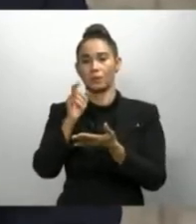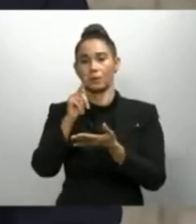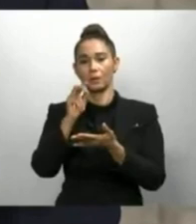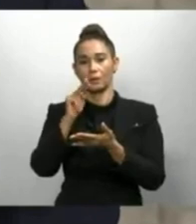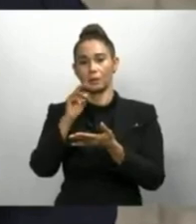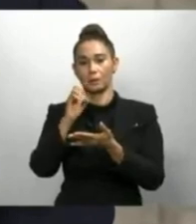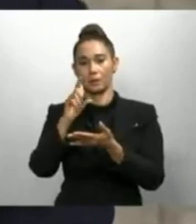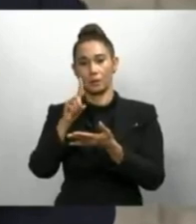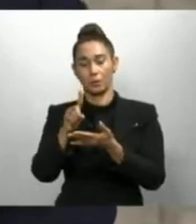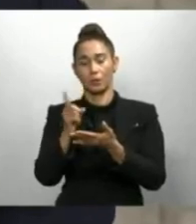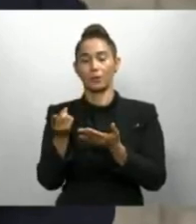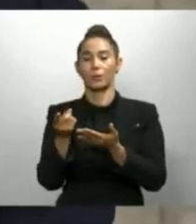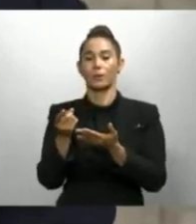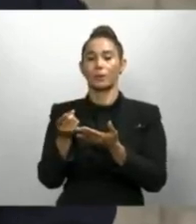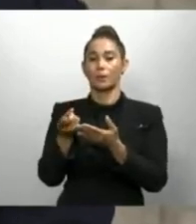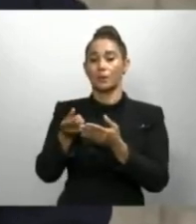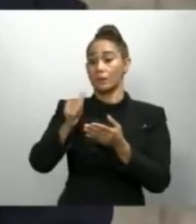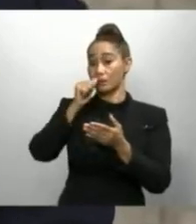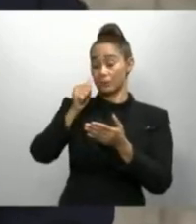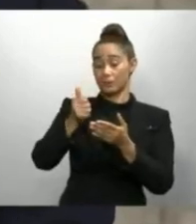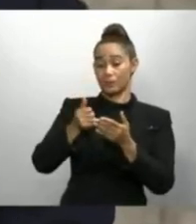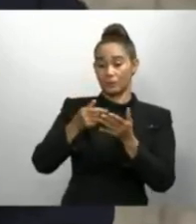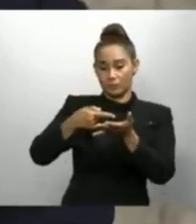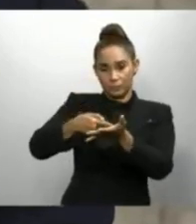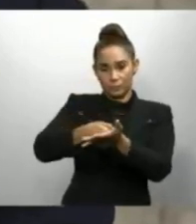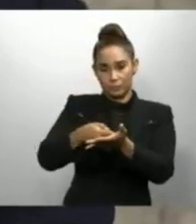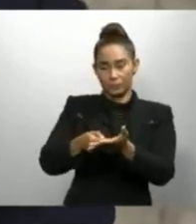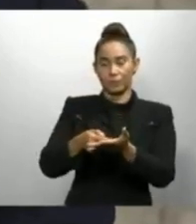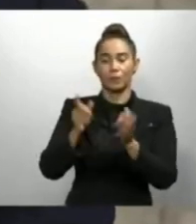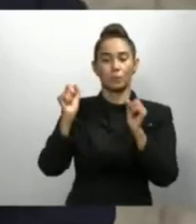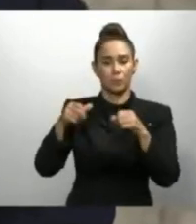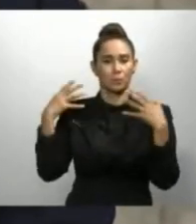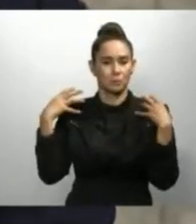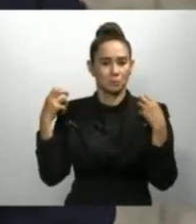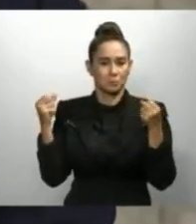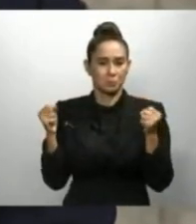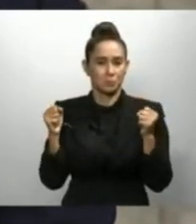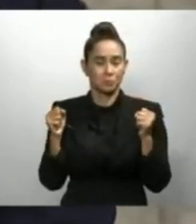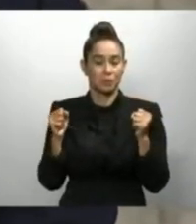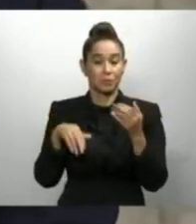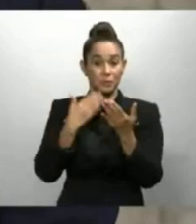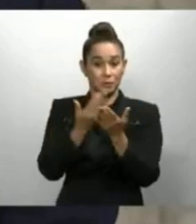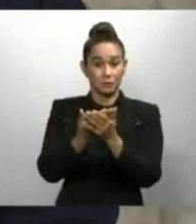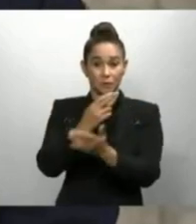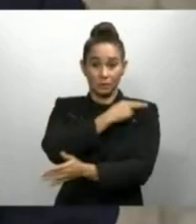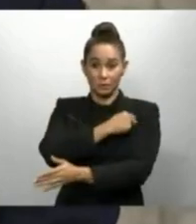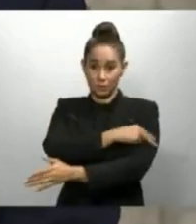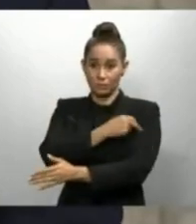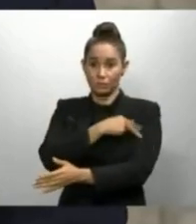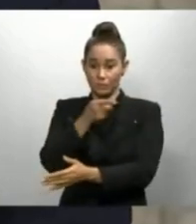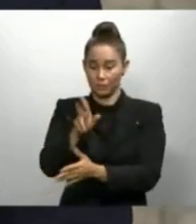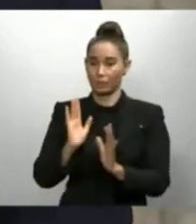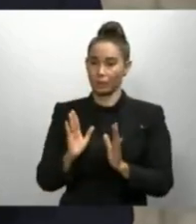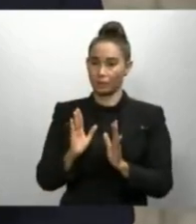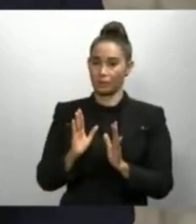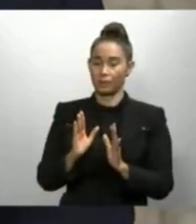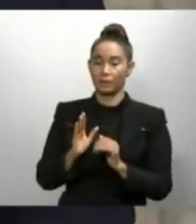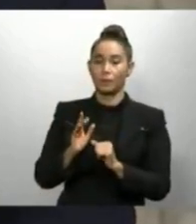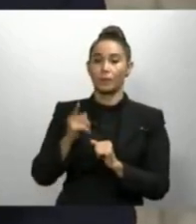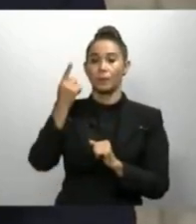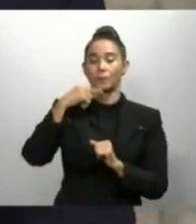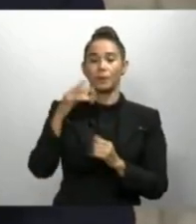el antídoto en contra del metanol, pues inmediatamente se recuperan los pacientes. Si llegan a tiempo, nosotros garantizamos. Por eso,